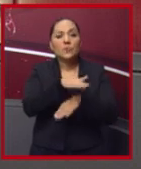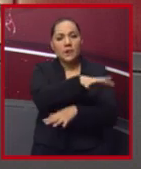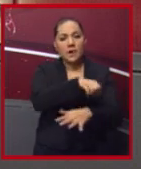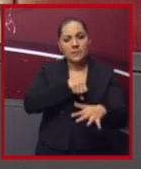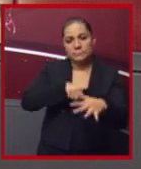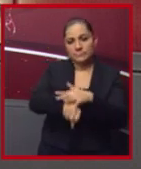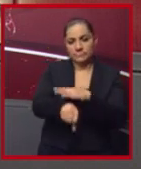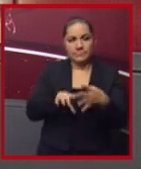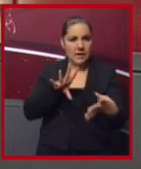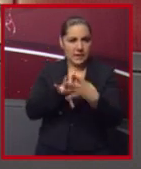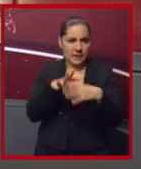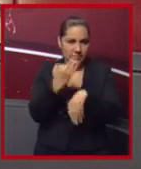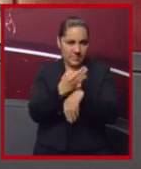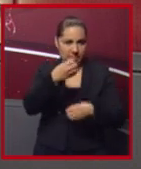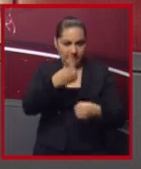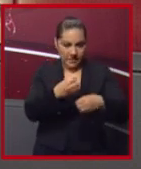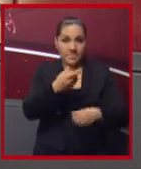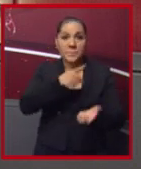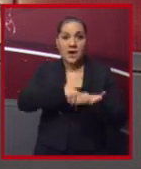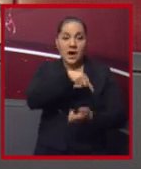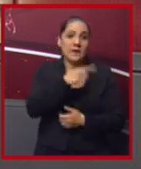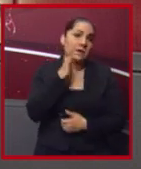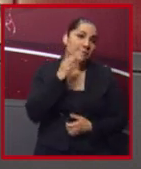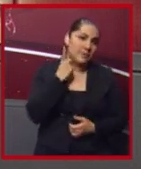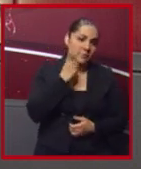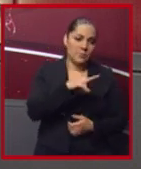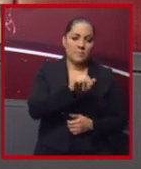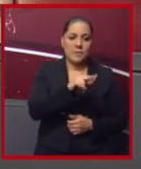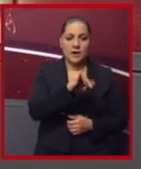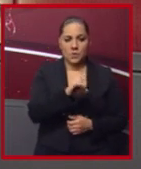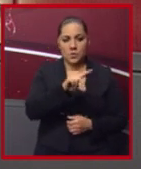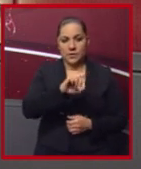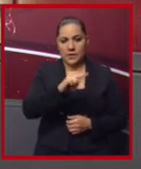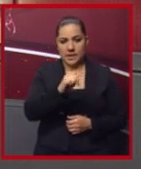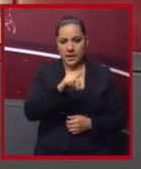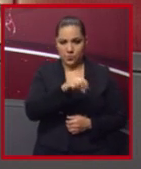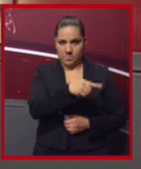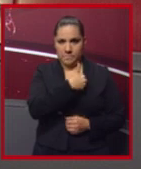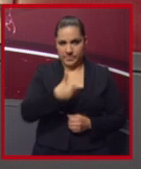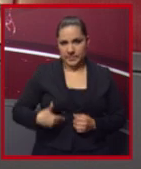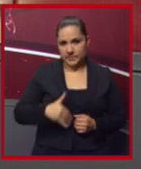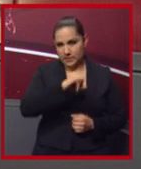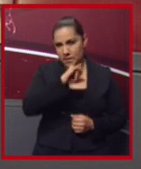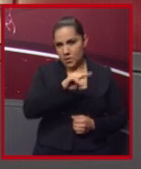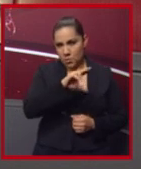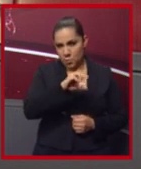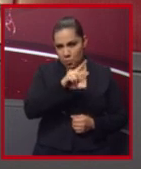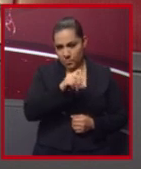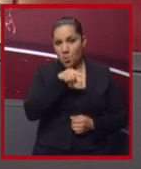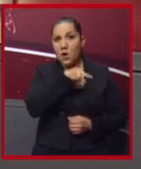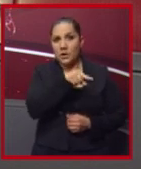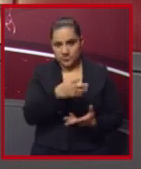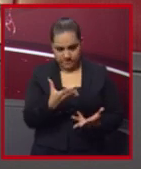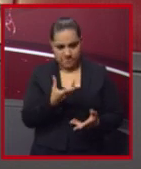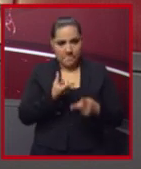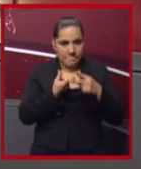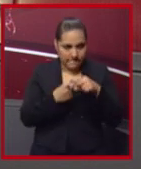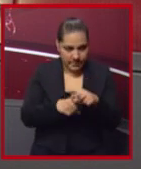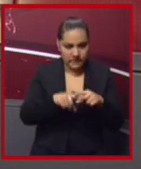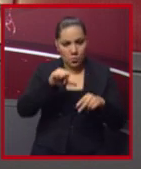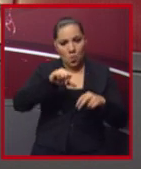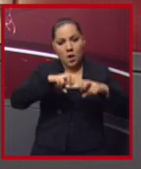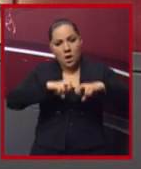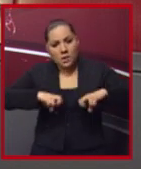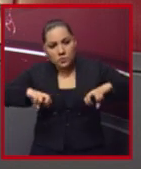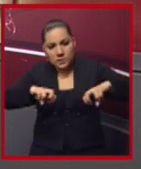Palacio Legislativo de San Lázaro, el diputado Mario Delgado Carrillo, presidente de la Junta de Coordinación Política, inició la primera sesión de las audiencias públicas